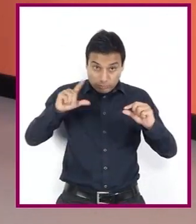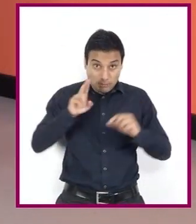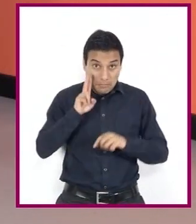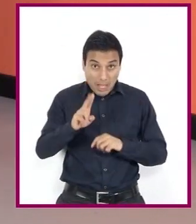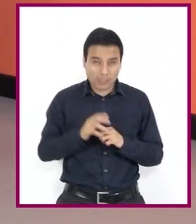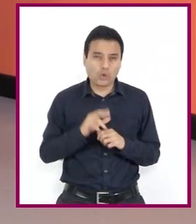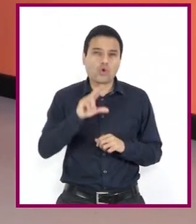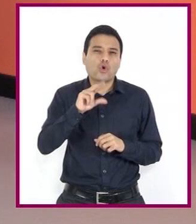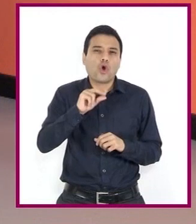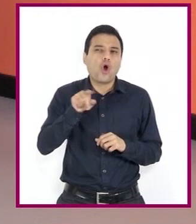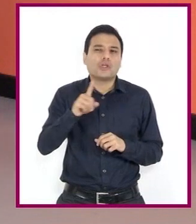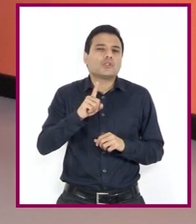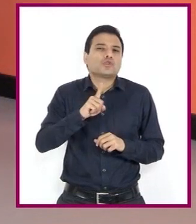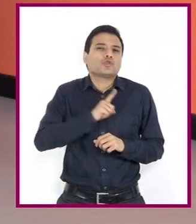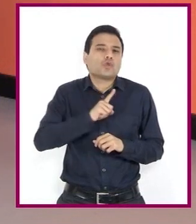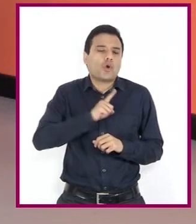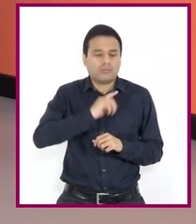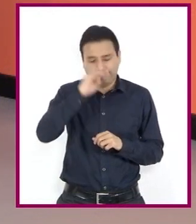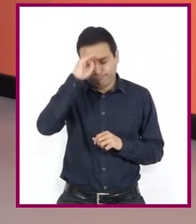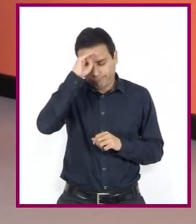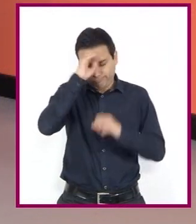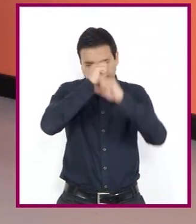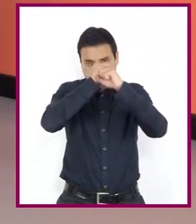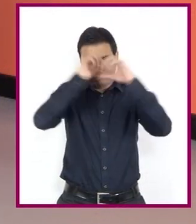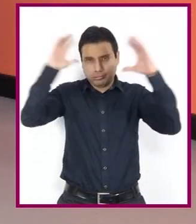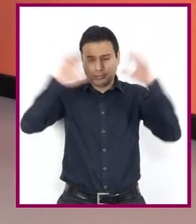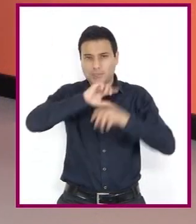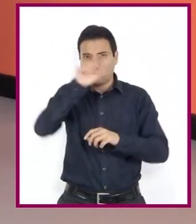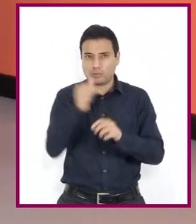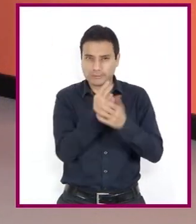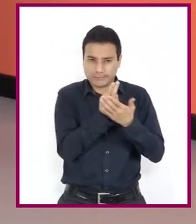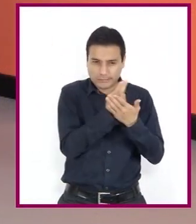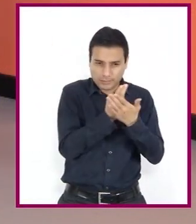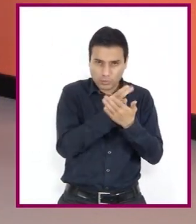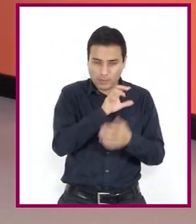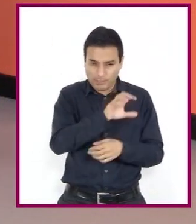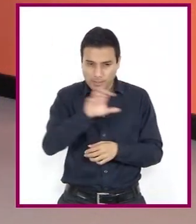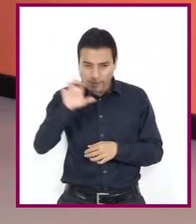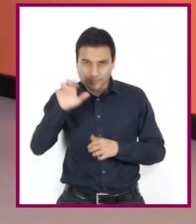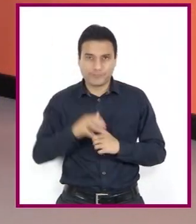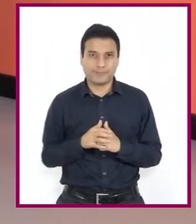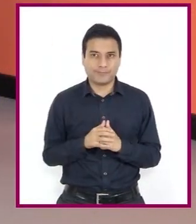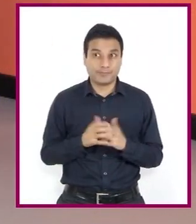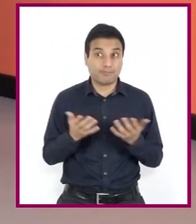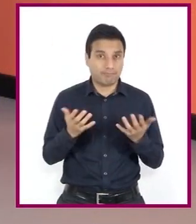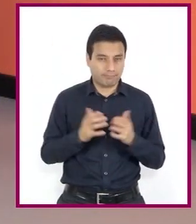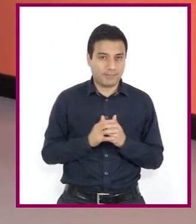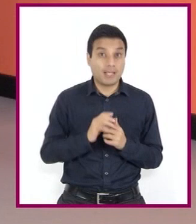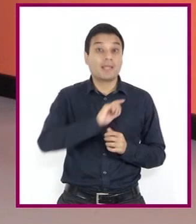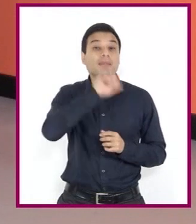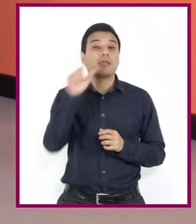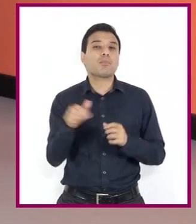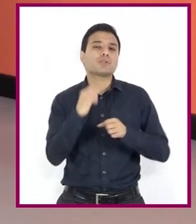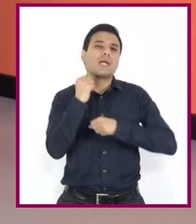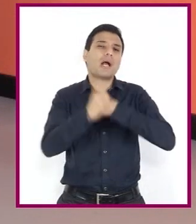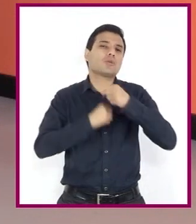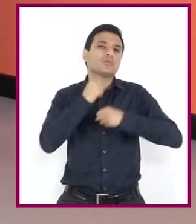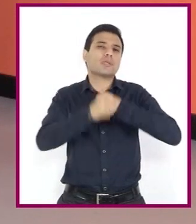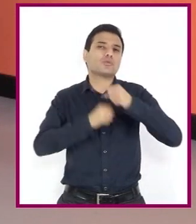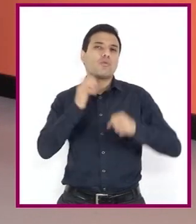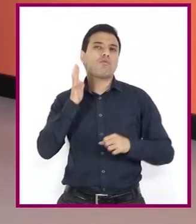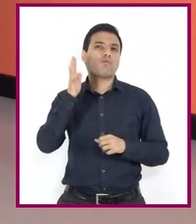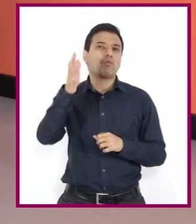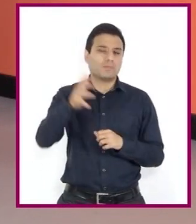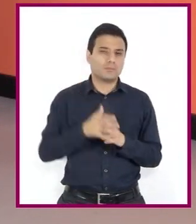logró imaginarlos y a partir de ellos pudo predecir rasgos importantes que, años después, fueron